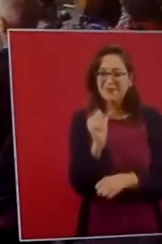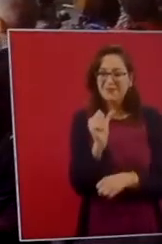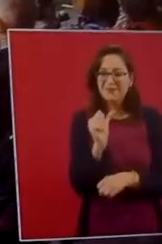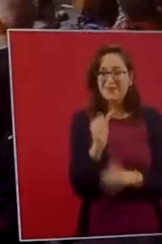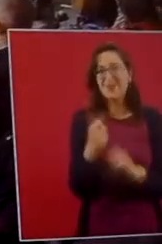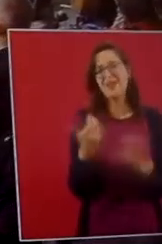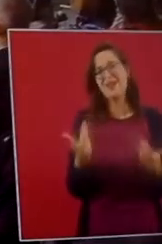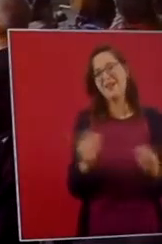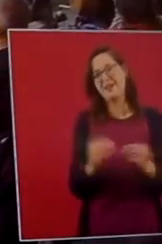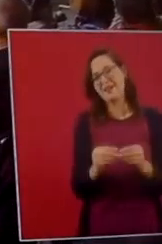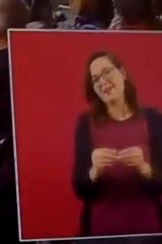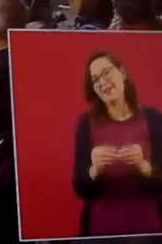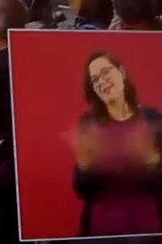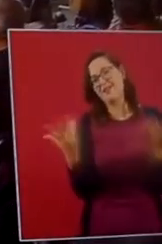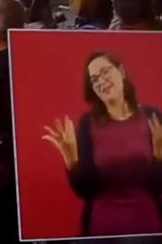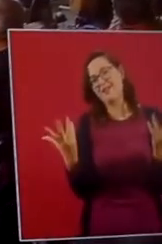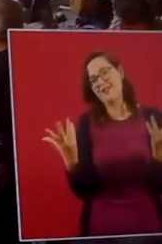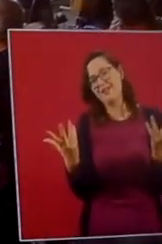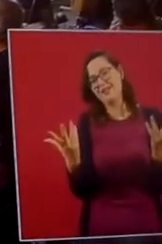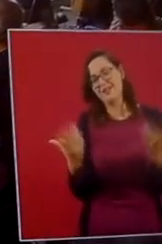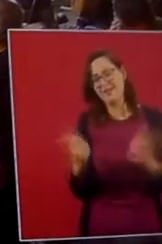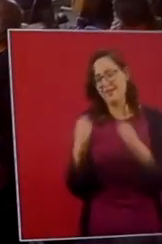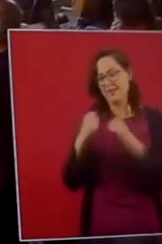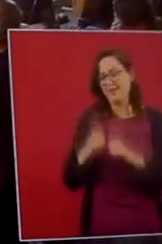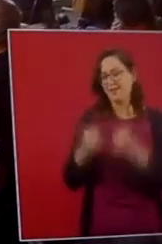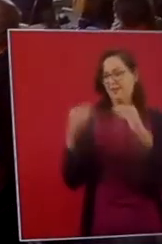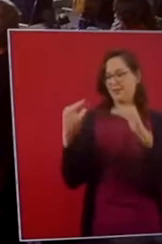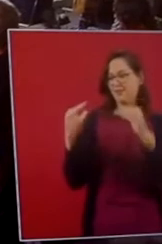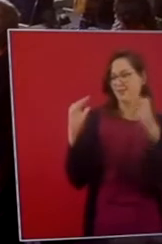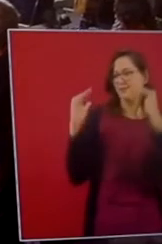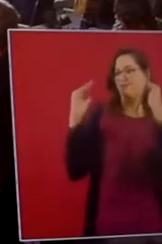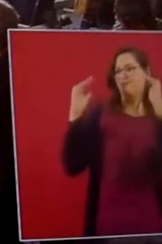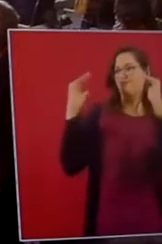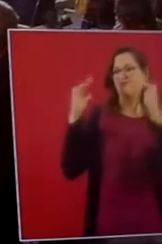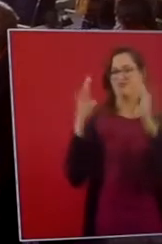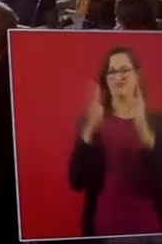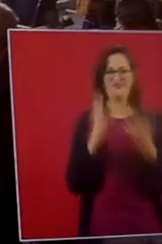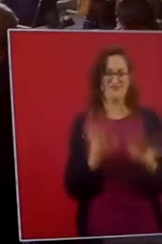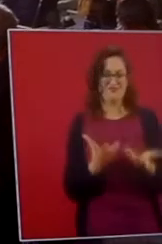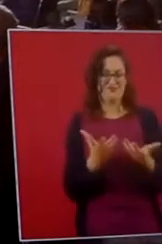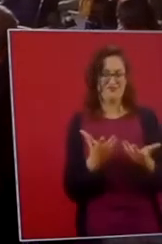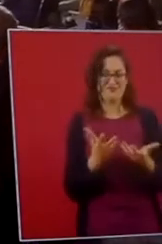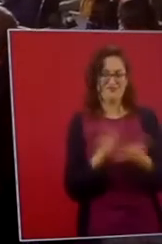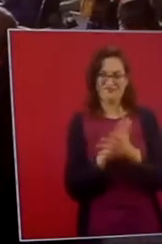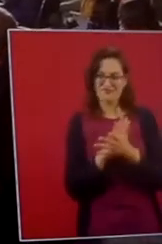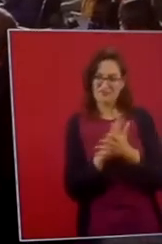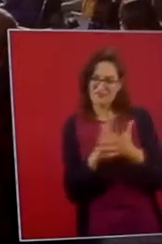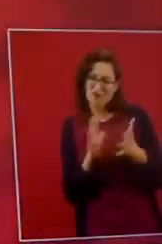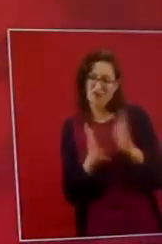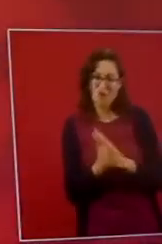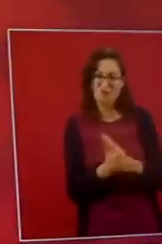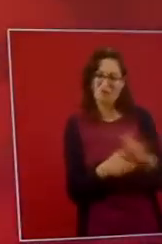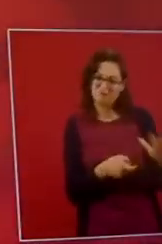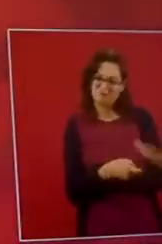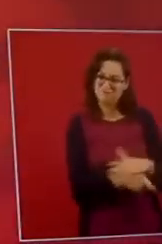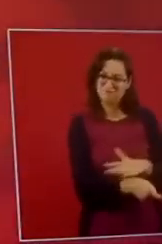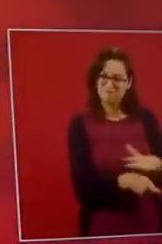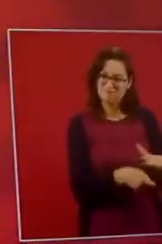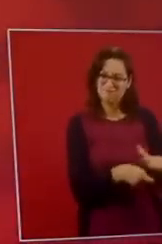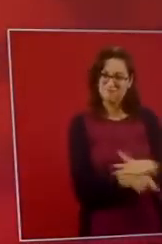delito. Esta riqueza entre filosófica,